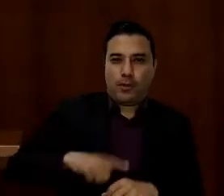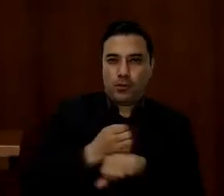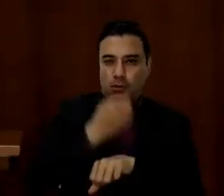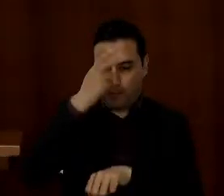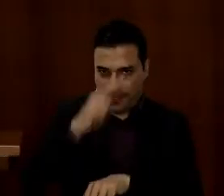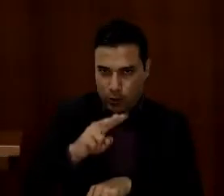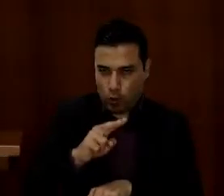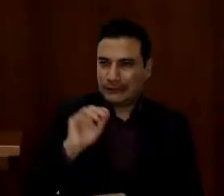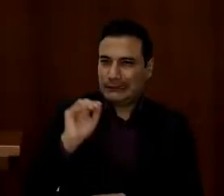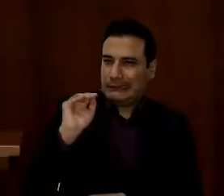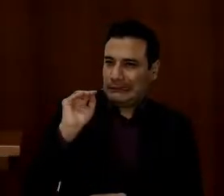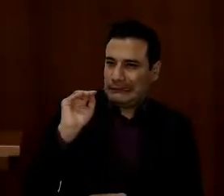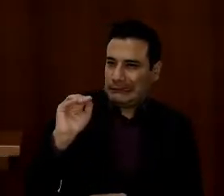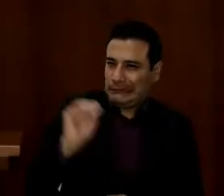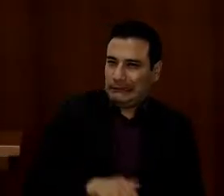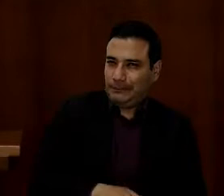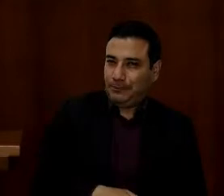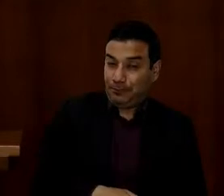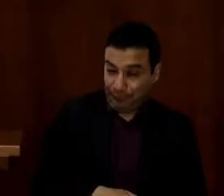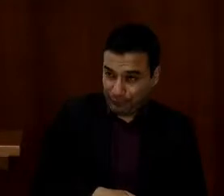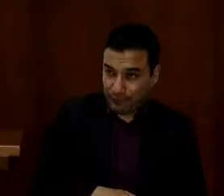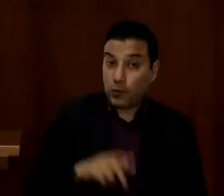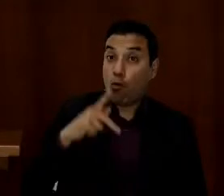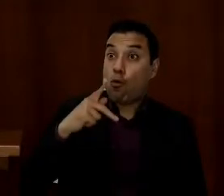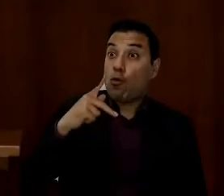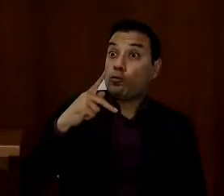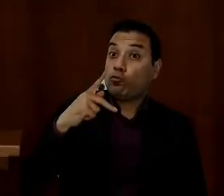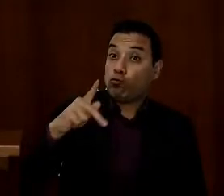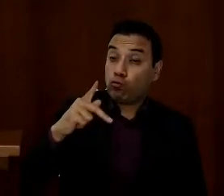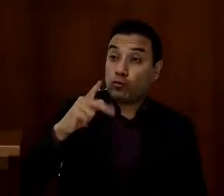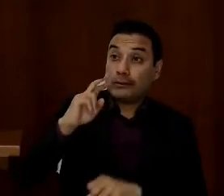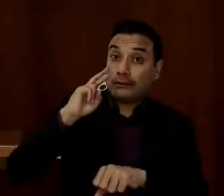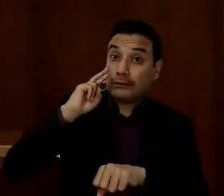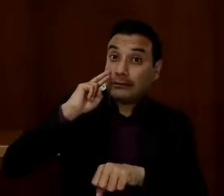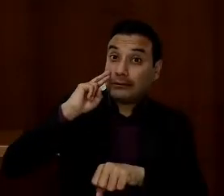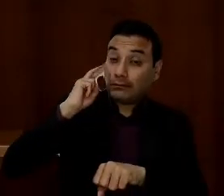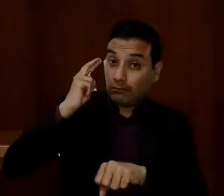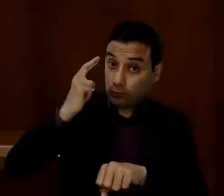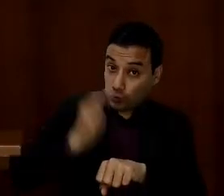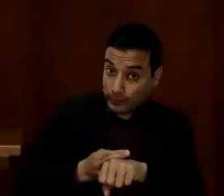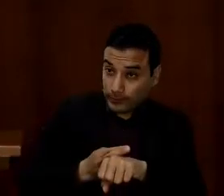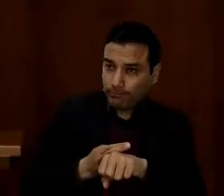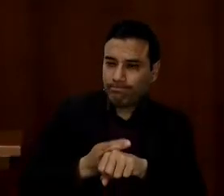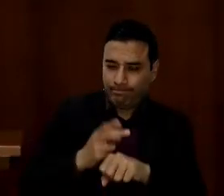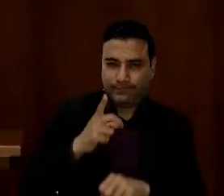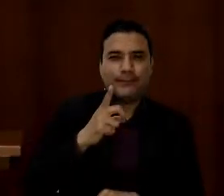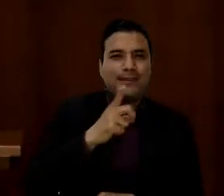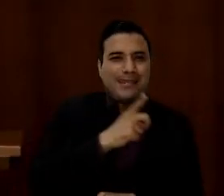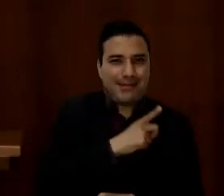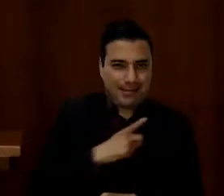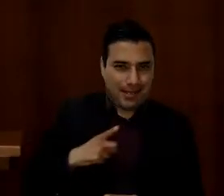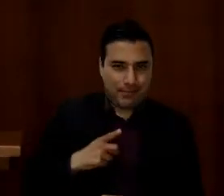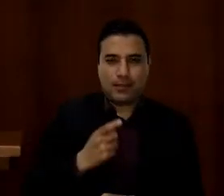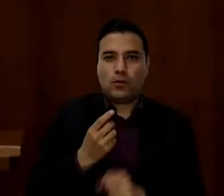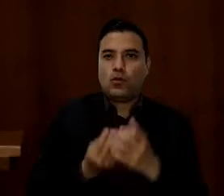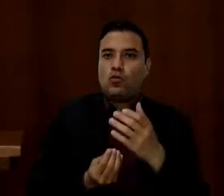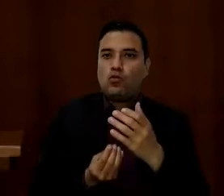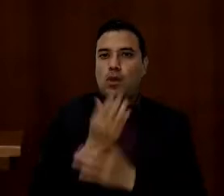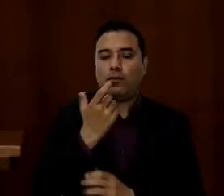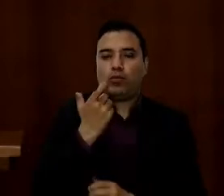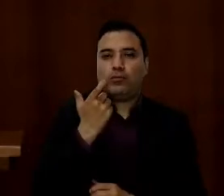México a que en el marco de sus atribuciones implementen un fondo